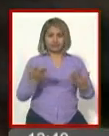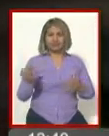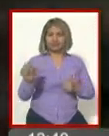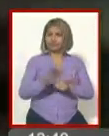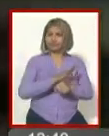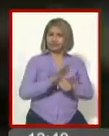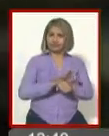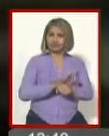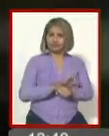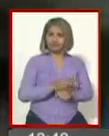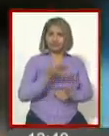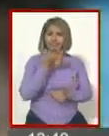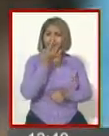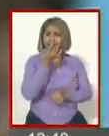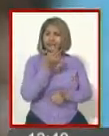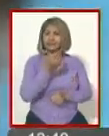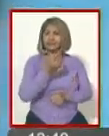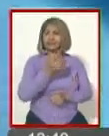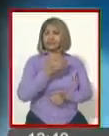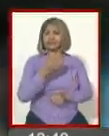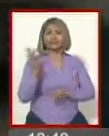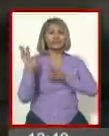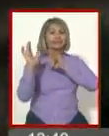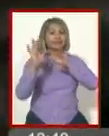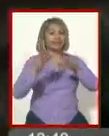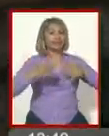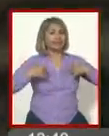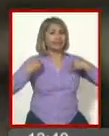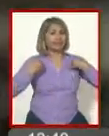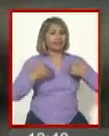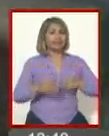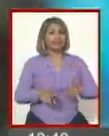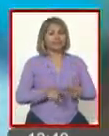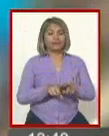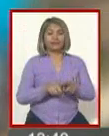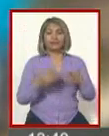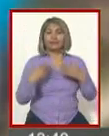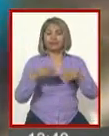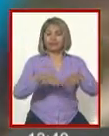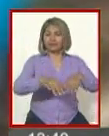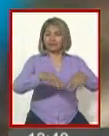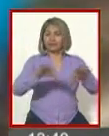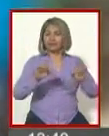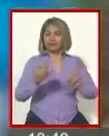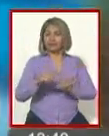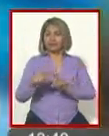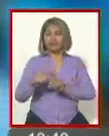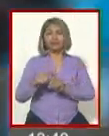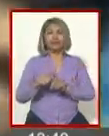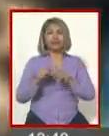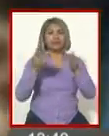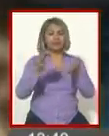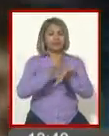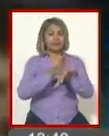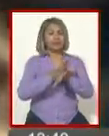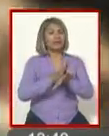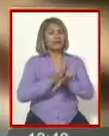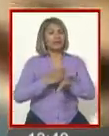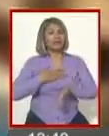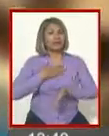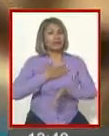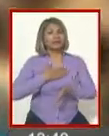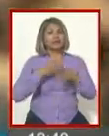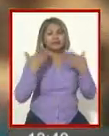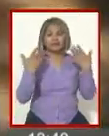llena de pitilleros, vienen a veces a drogarse los pelados ahí. Aparte tenemos un cementerio que es clandestino, hemos metido documentos para que por